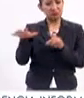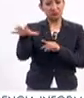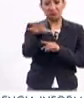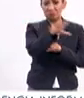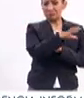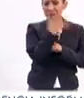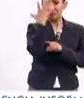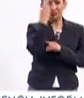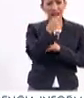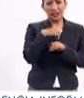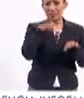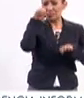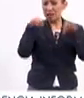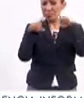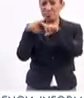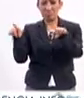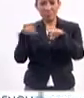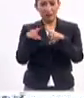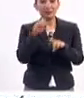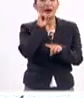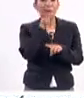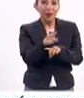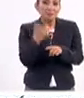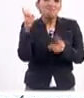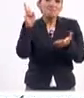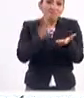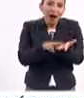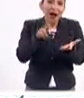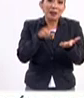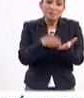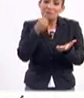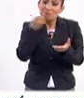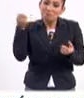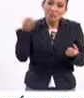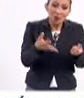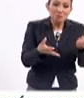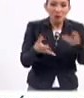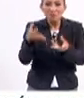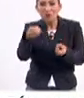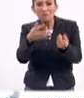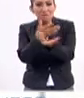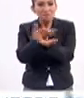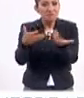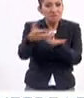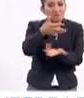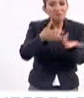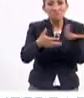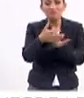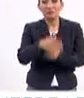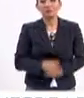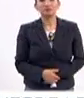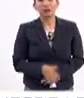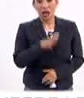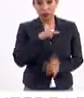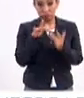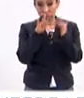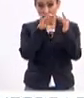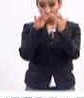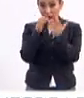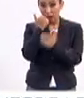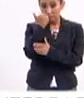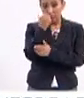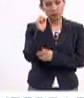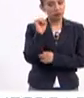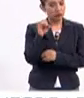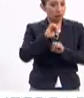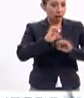muy bonita de edades. Sí, y eso también enriquece muchísimo claro. La convivencia a distancia. ¿Hay interacción entre los estudiantes?